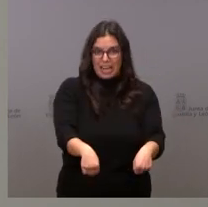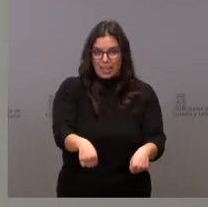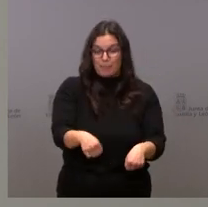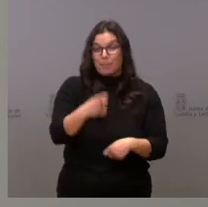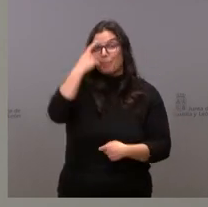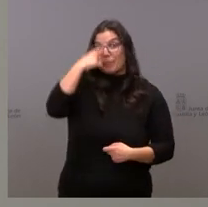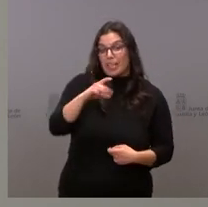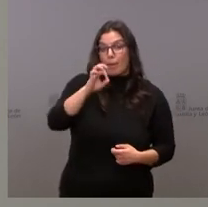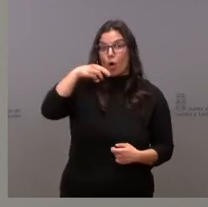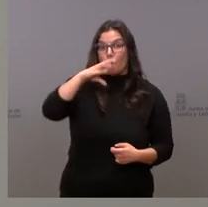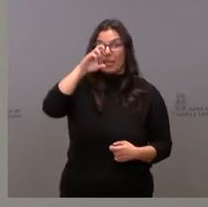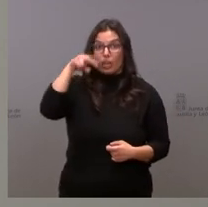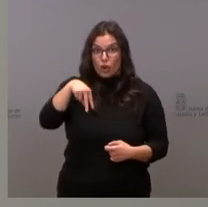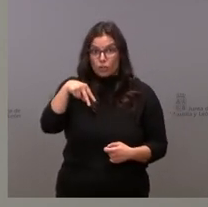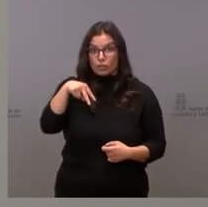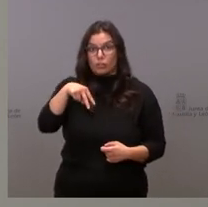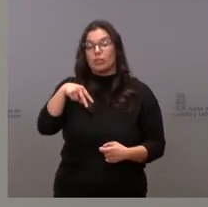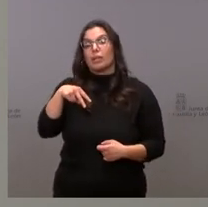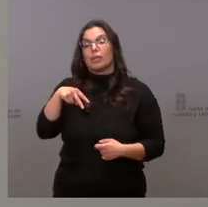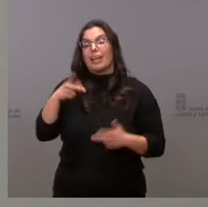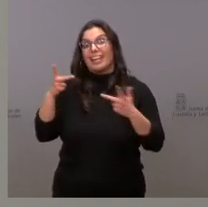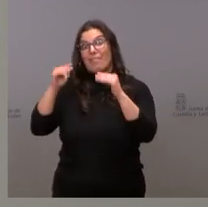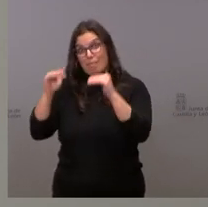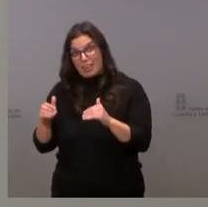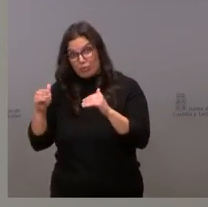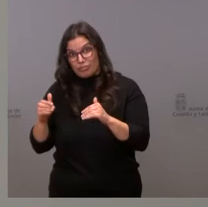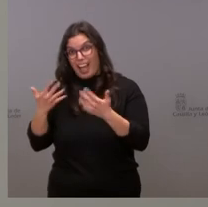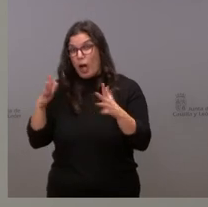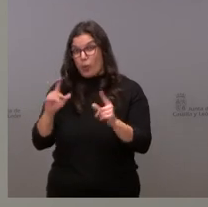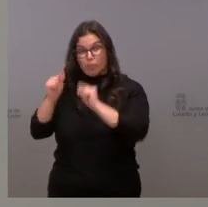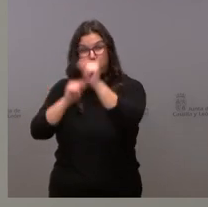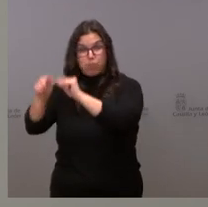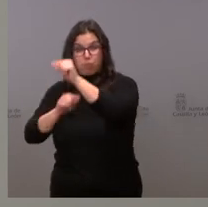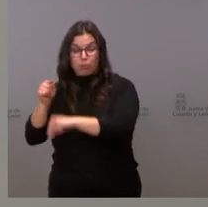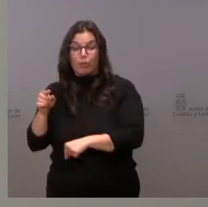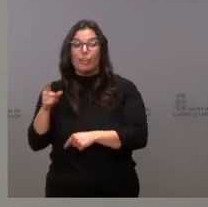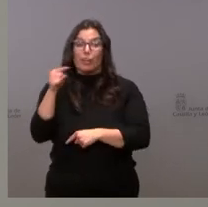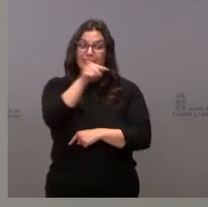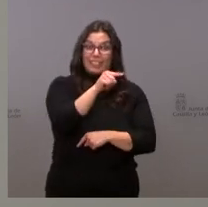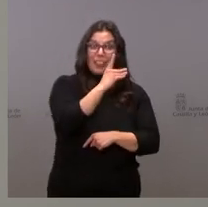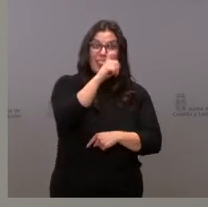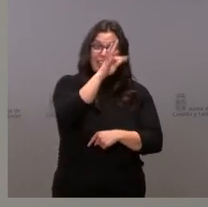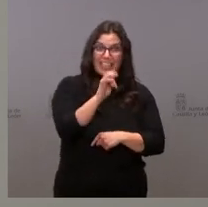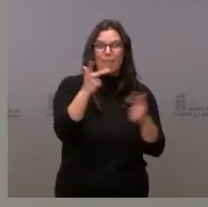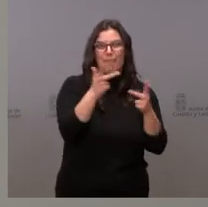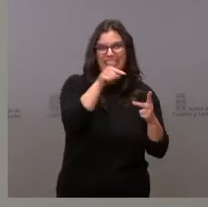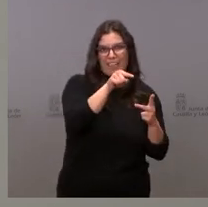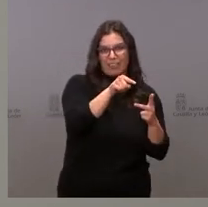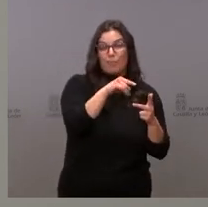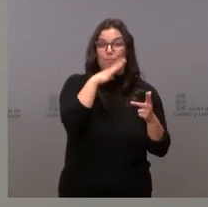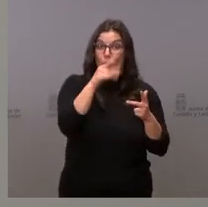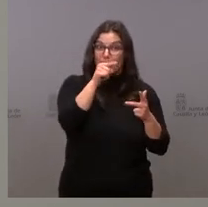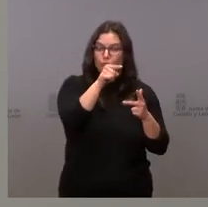menor morbilidad grave que la variante del tipo lo tanto probablemente sea esta es una de las circunstancias que que